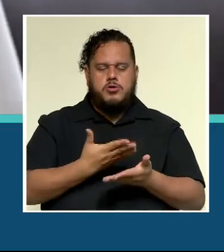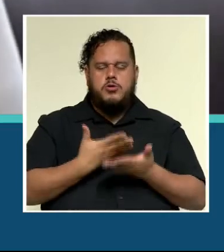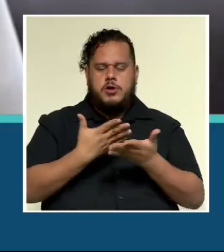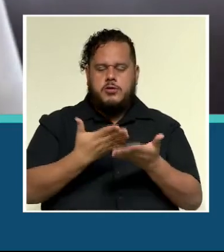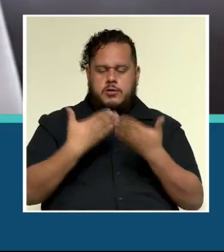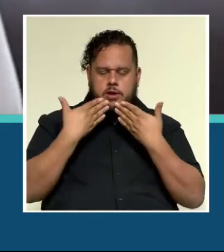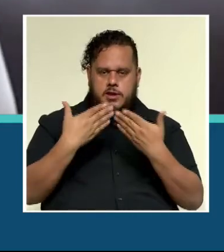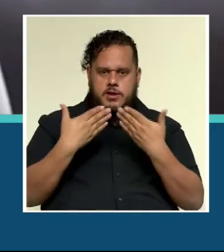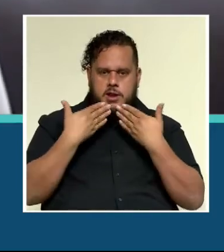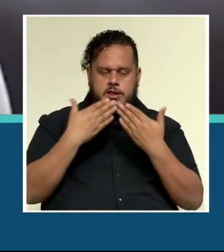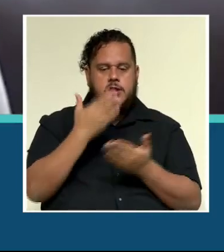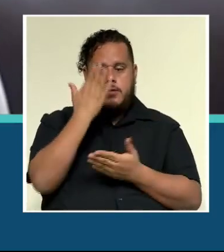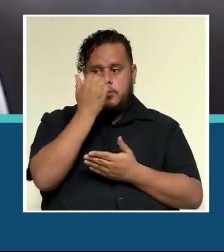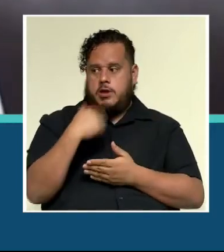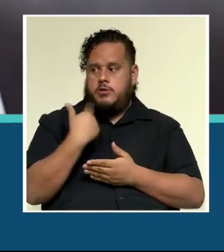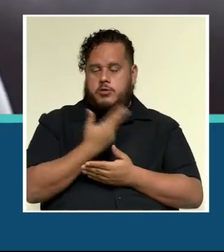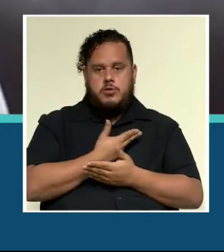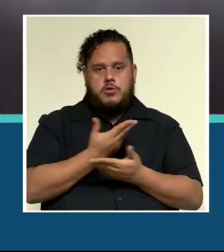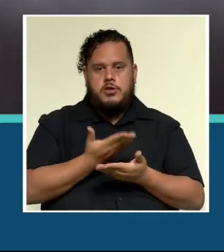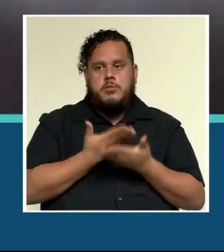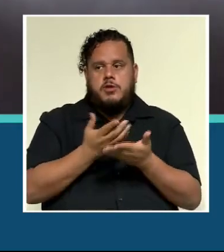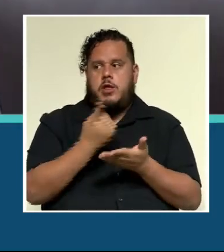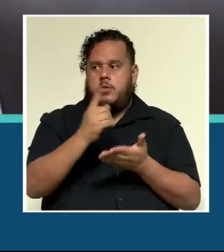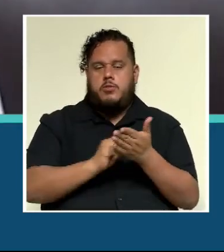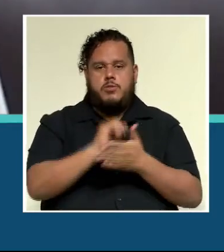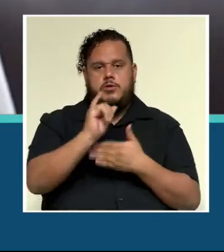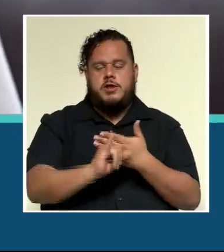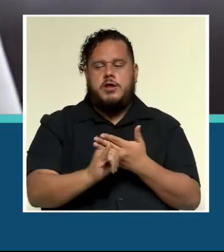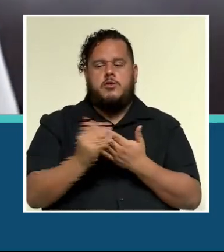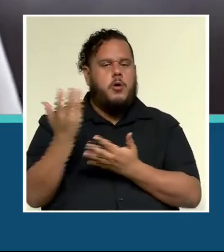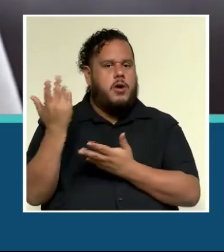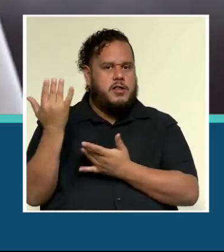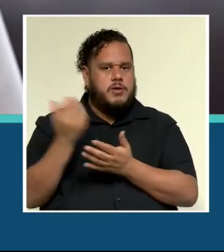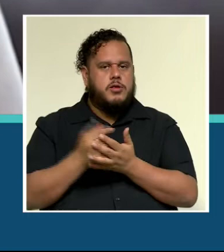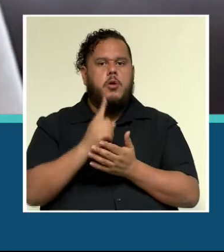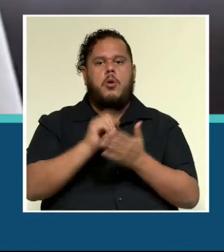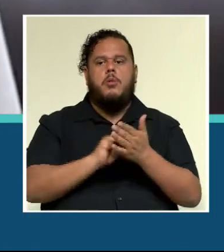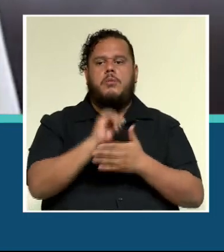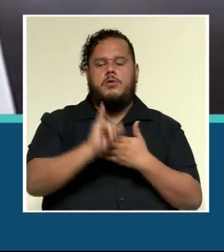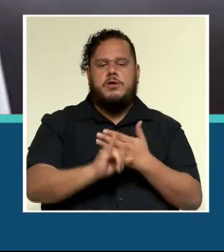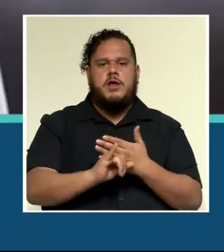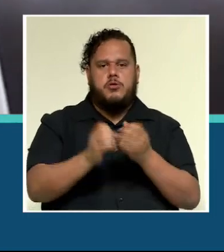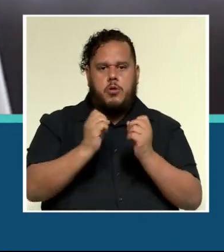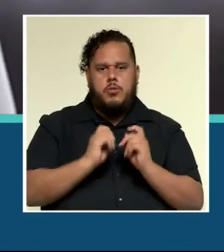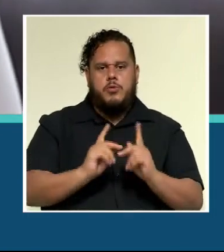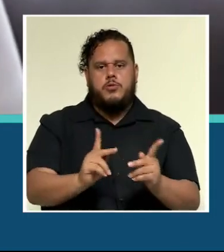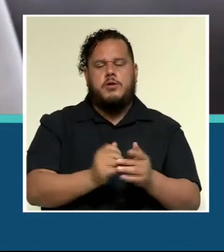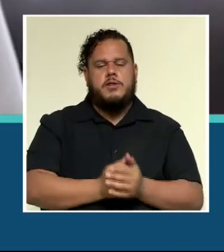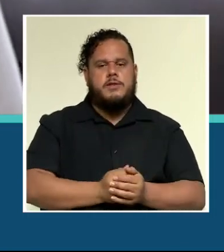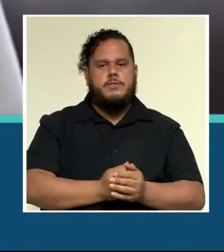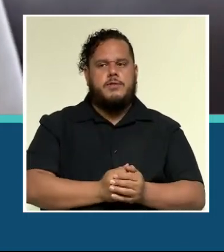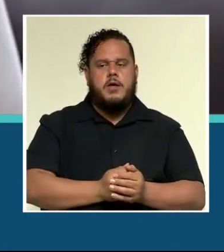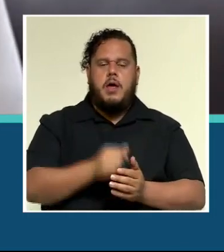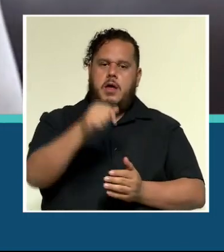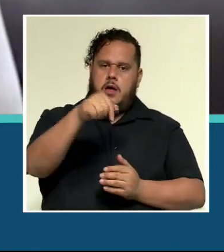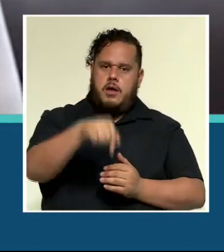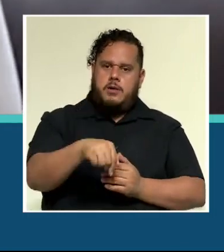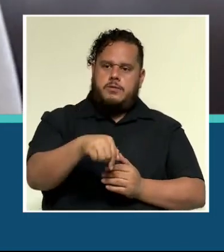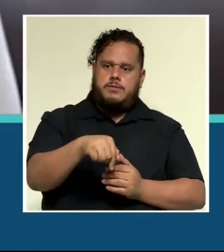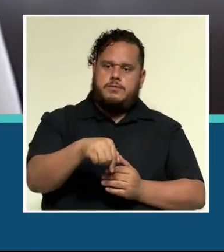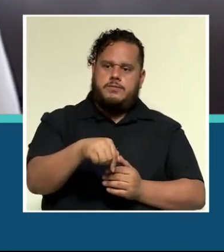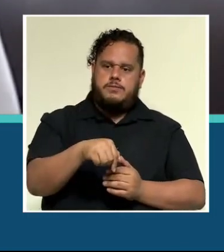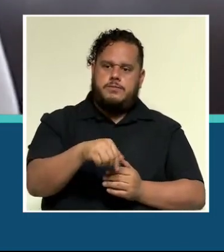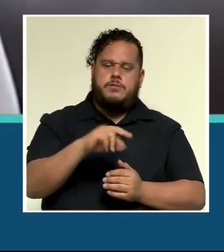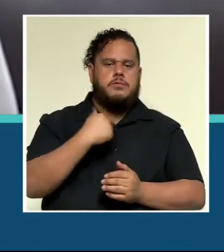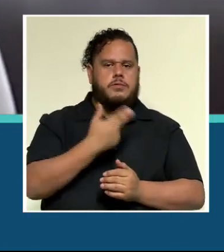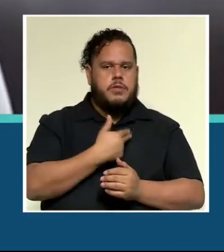gracias porque hemos dado un proyecto esperanza, un proyecto oportunidad. Hoy iniciaríamos